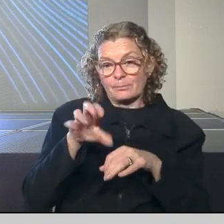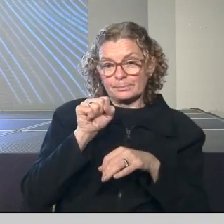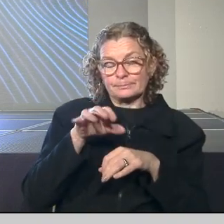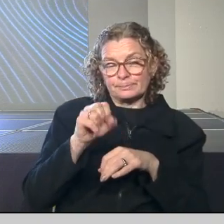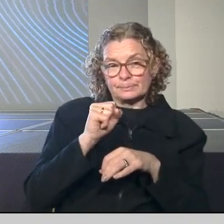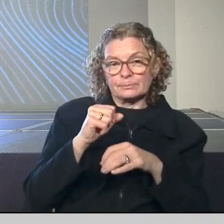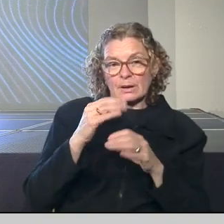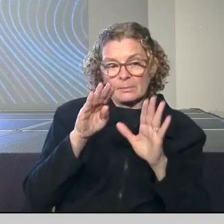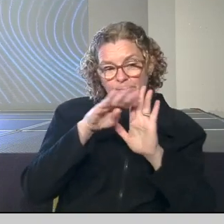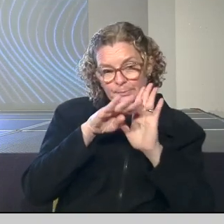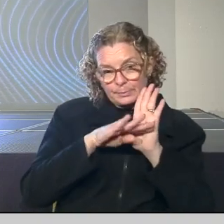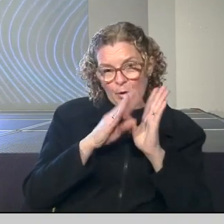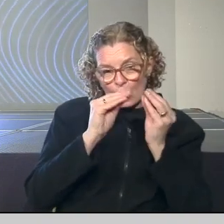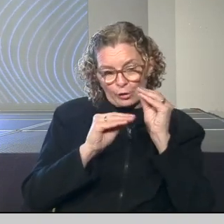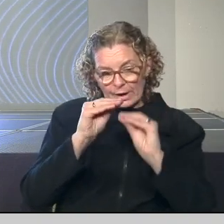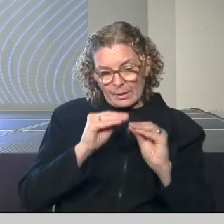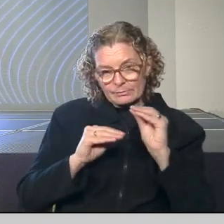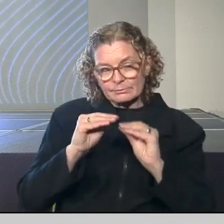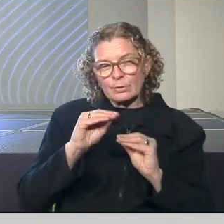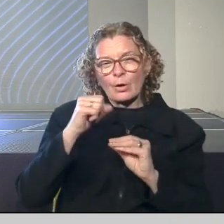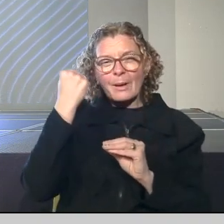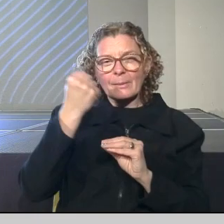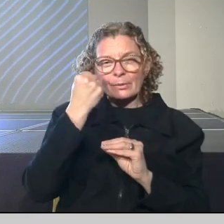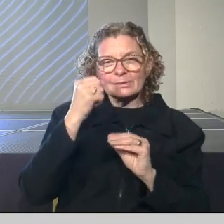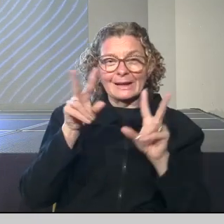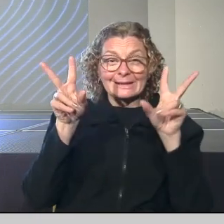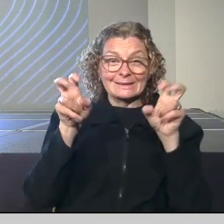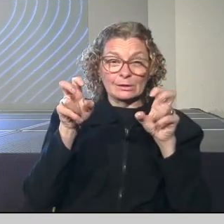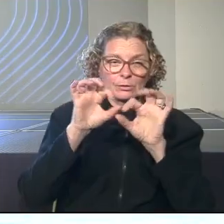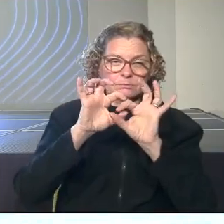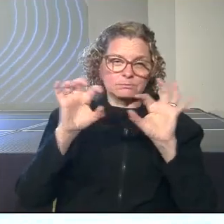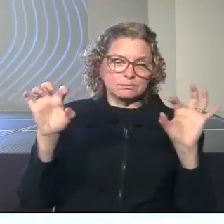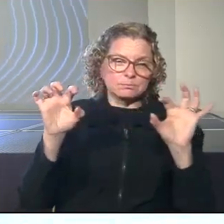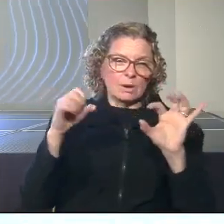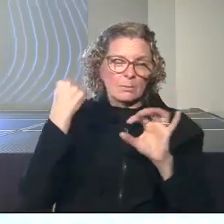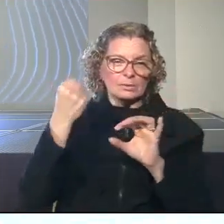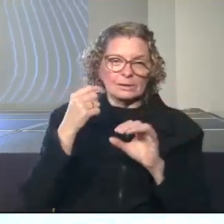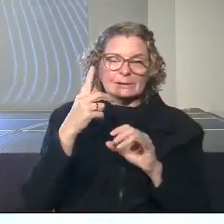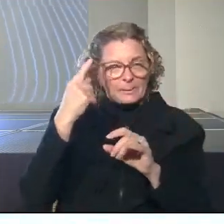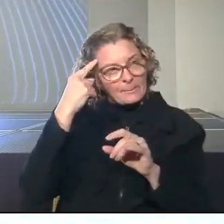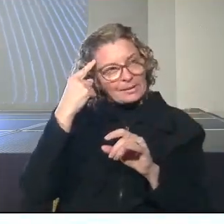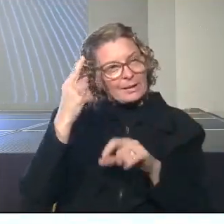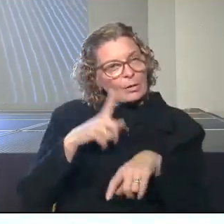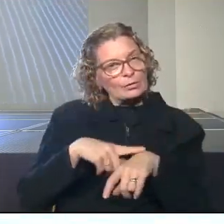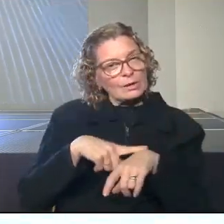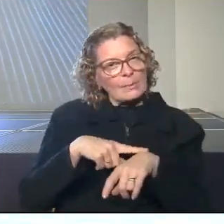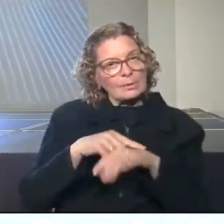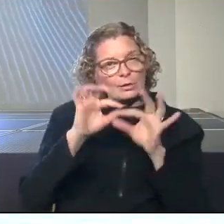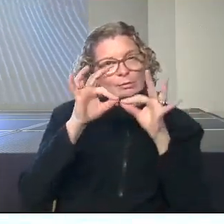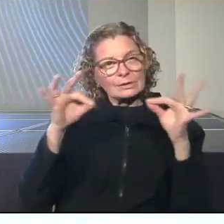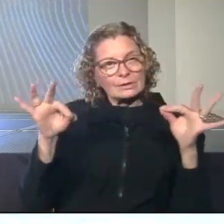poder ordenar las publicaciones por relevancia. Así que el título es importante y vale la pena dedicarle un tiempito a definirlo